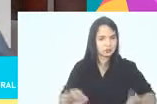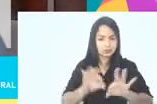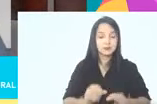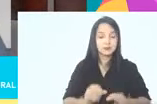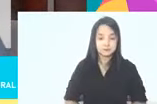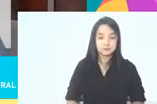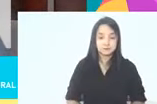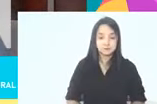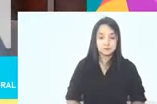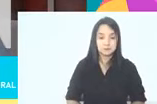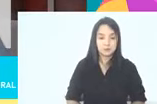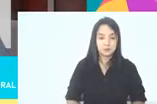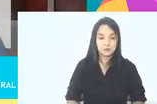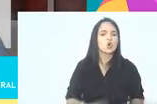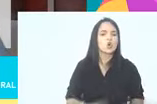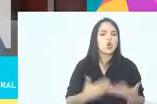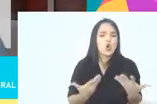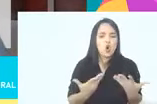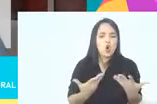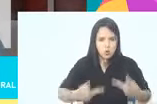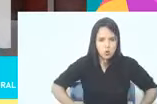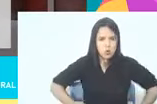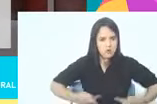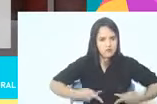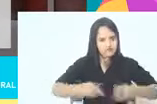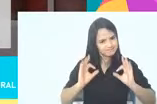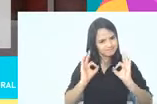que es secretario de Cultura, para que